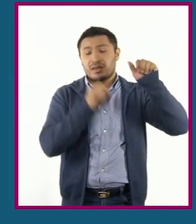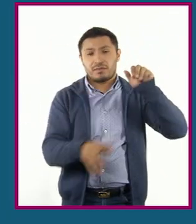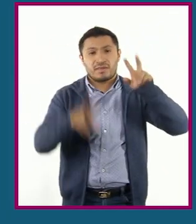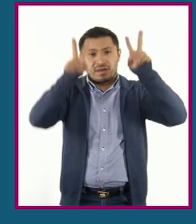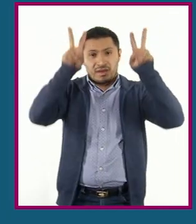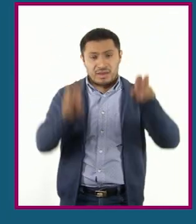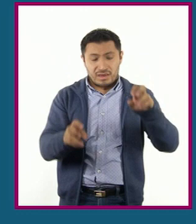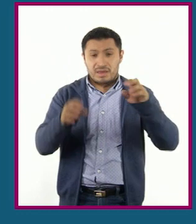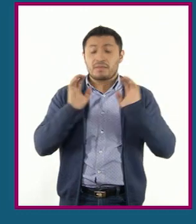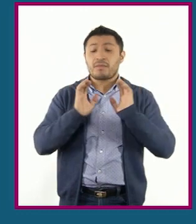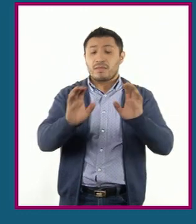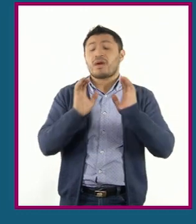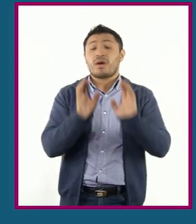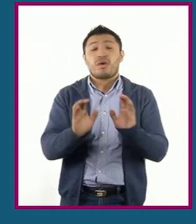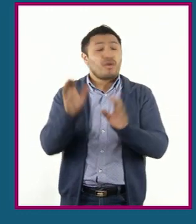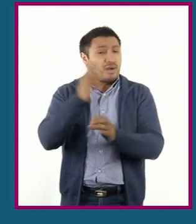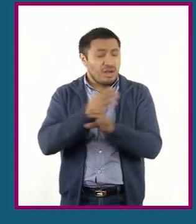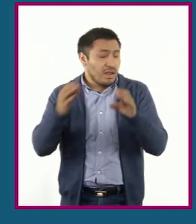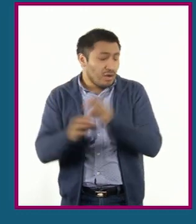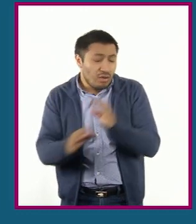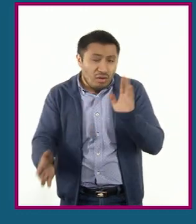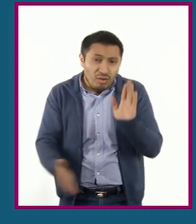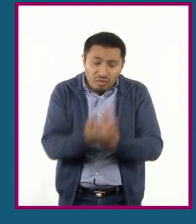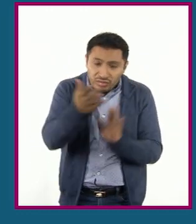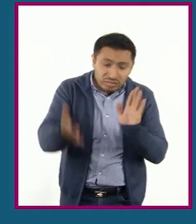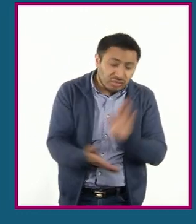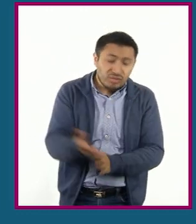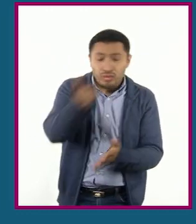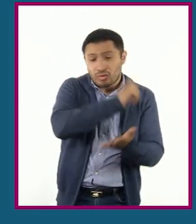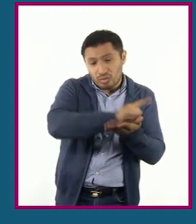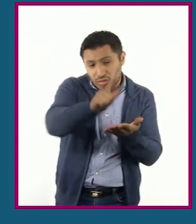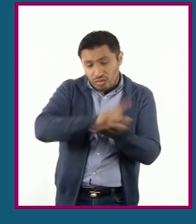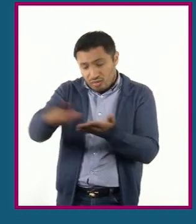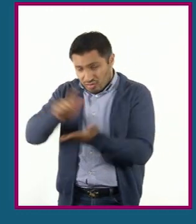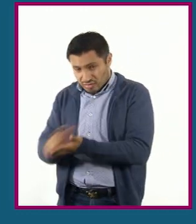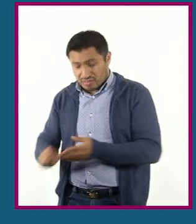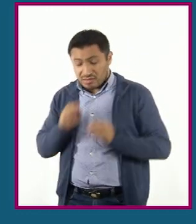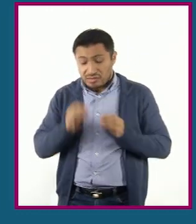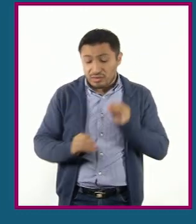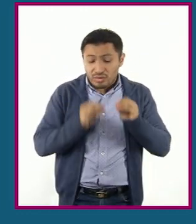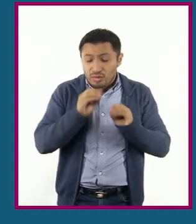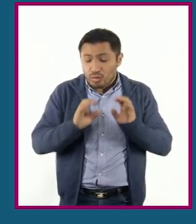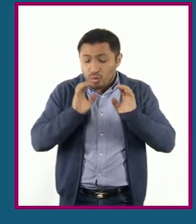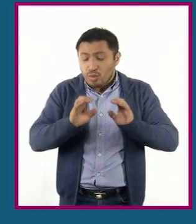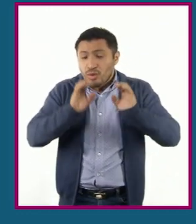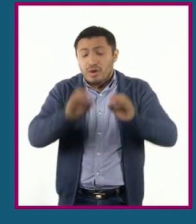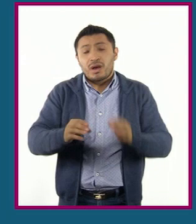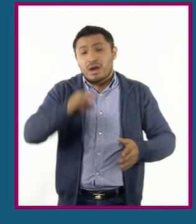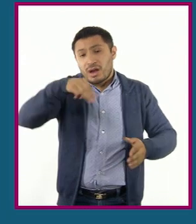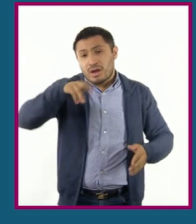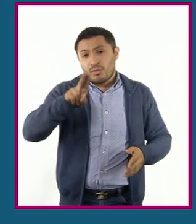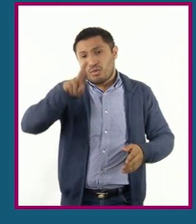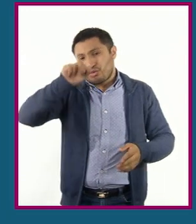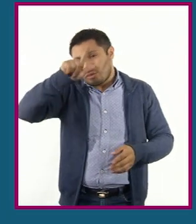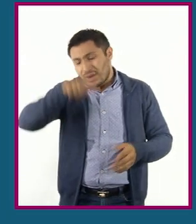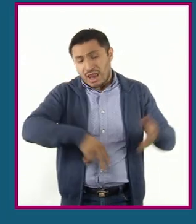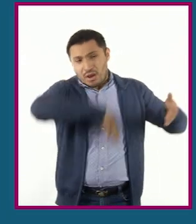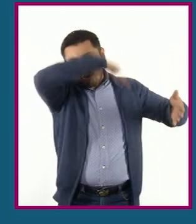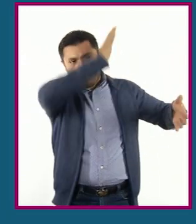tema de la conservación, restauración, limpieza y mantenimiento, tanto de murales como de